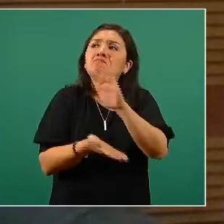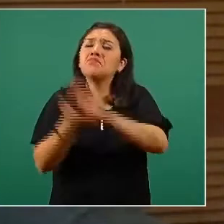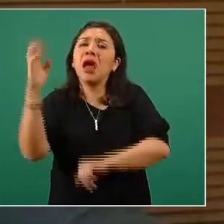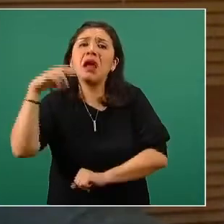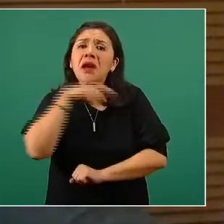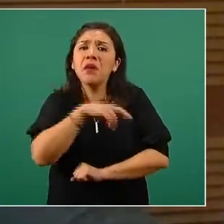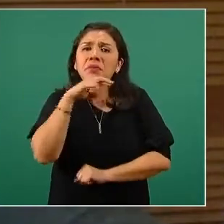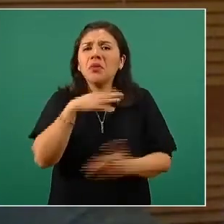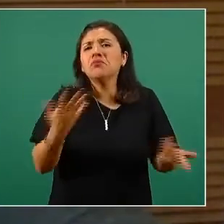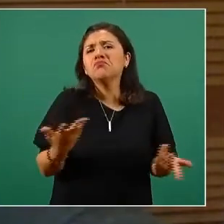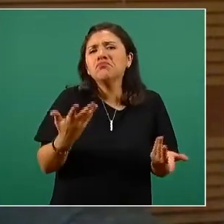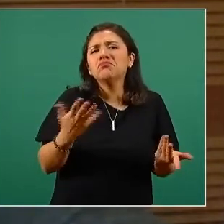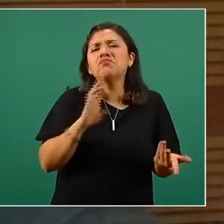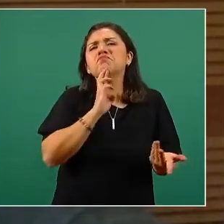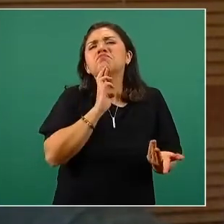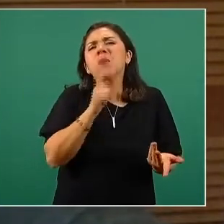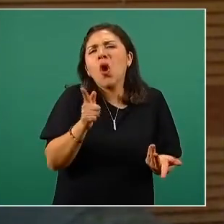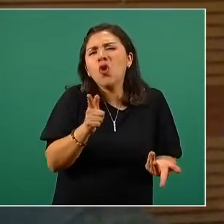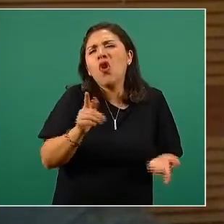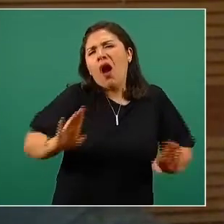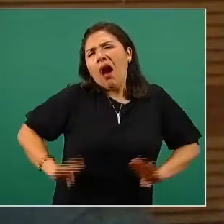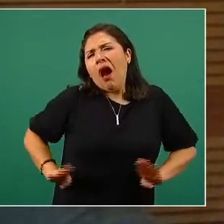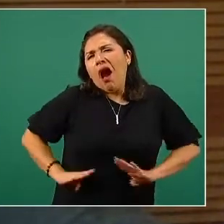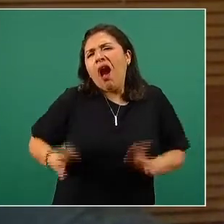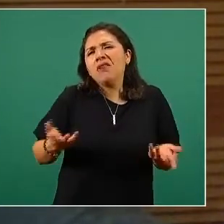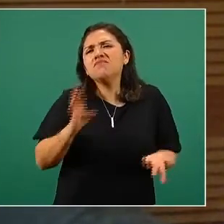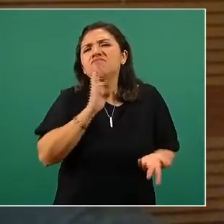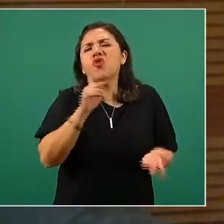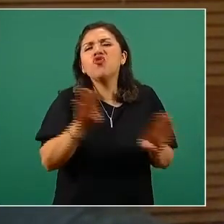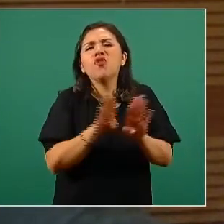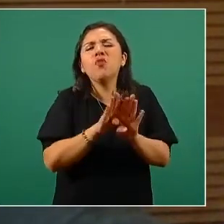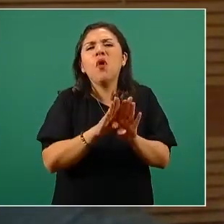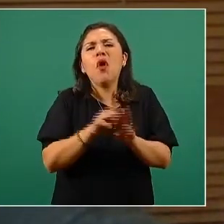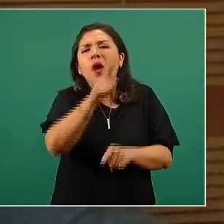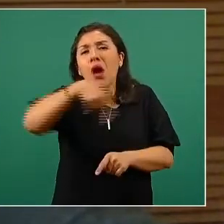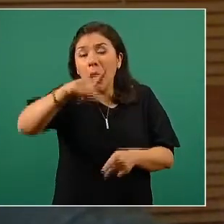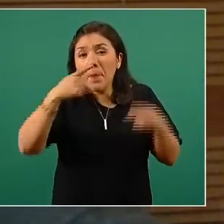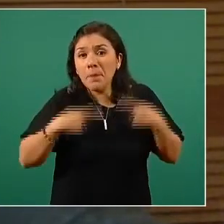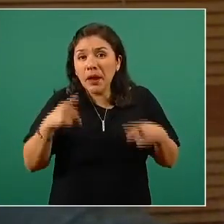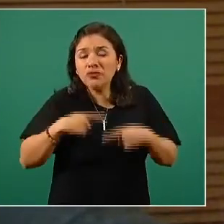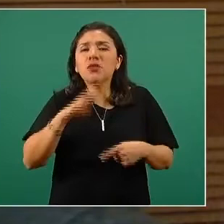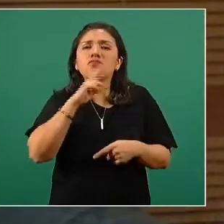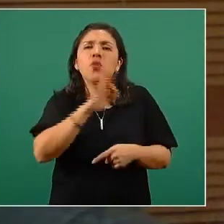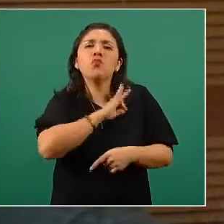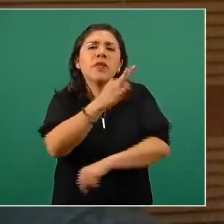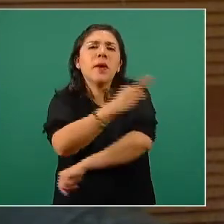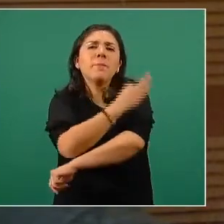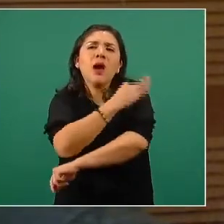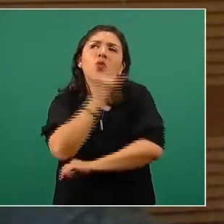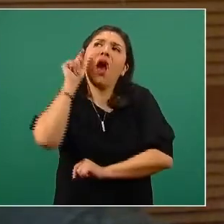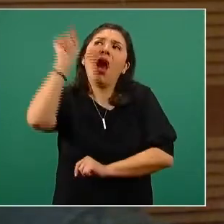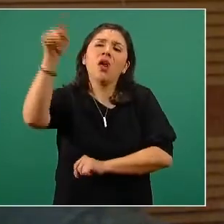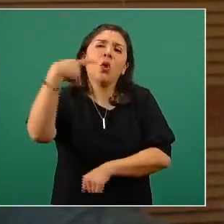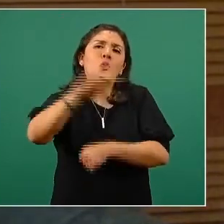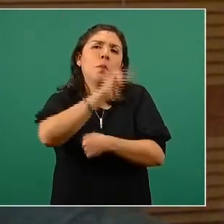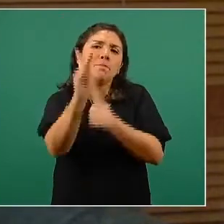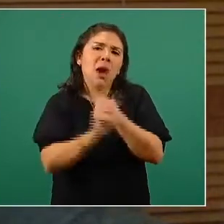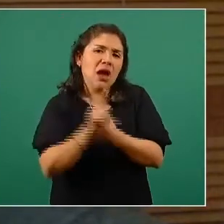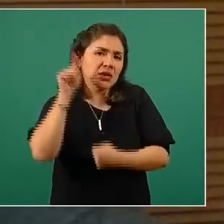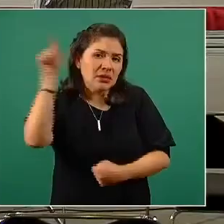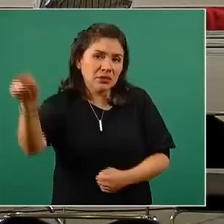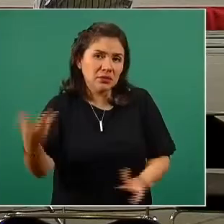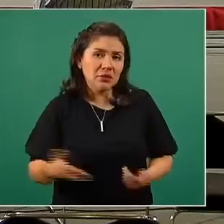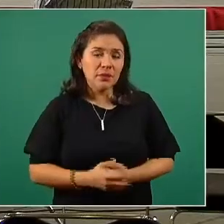pues posiblemente sea más conveniente para las personas en esta situación que reciban su esquema completo en su lugar de